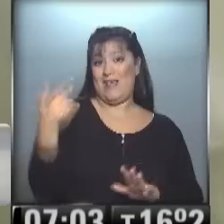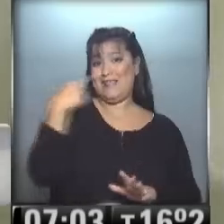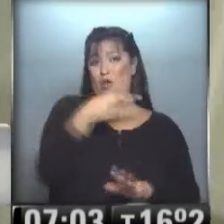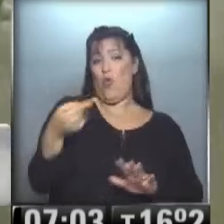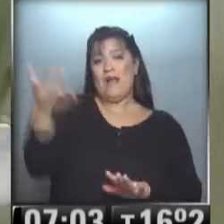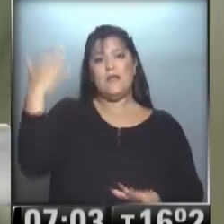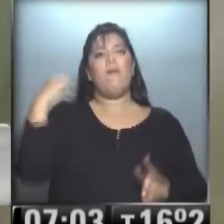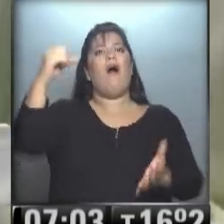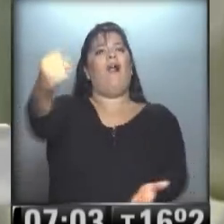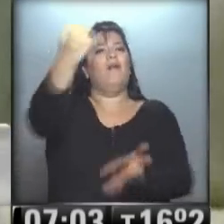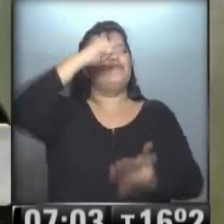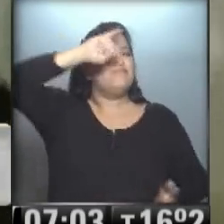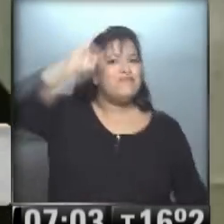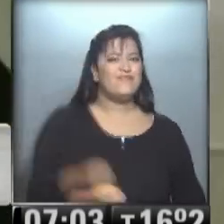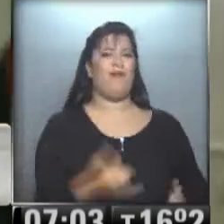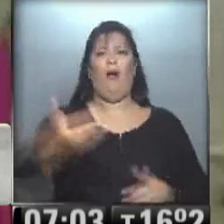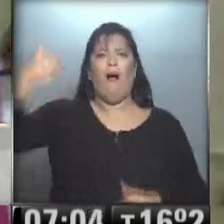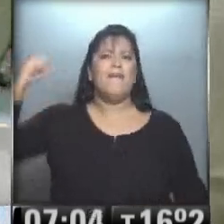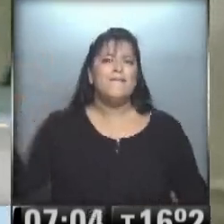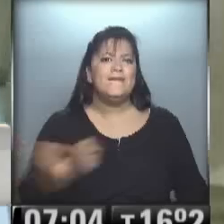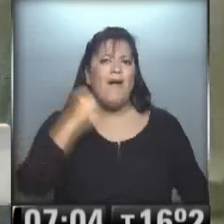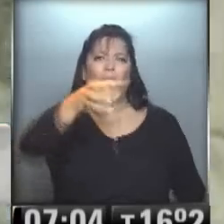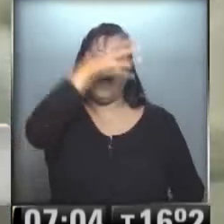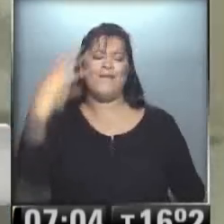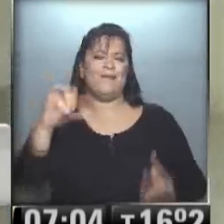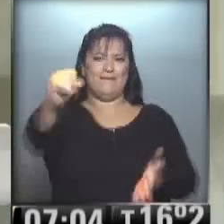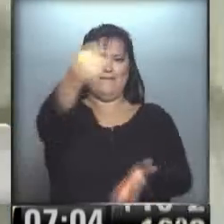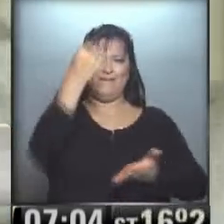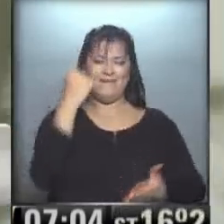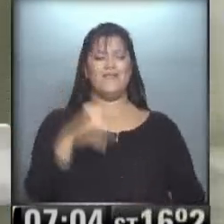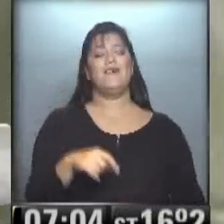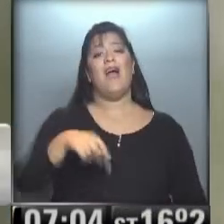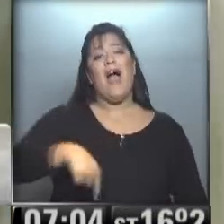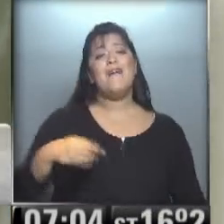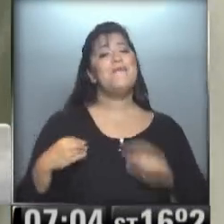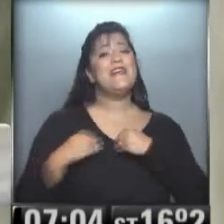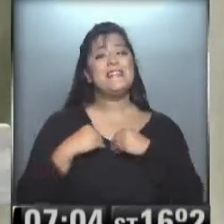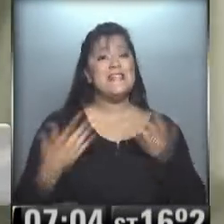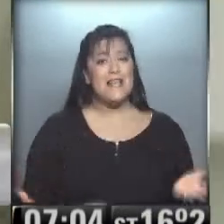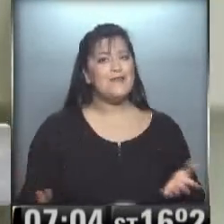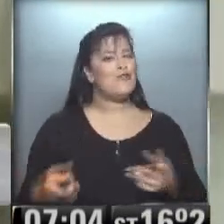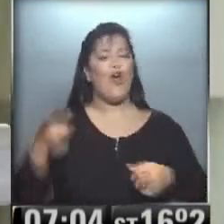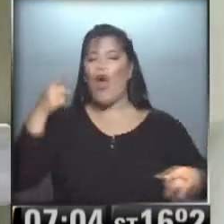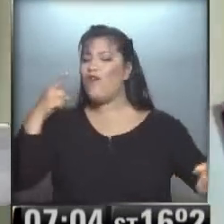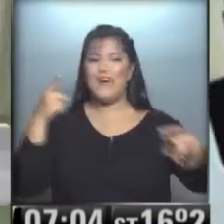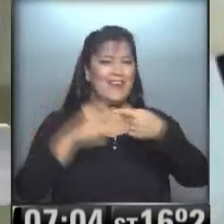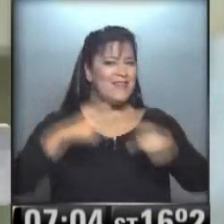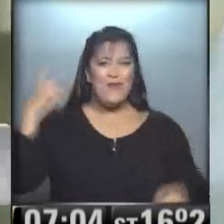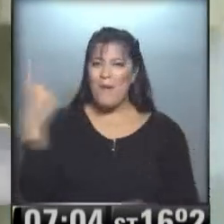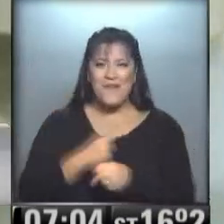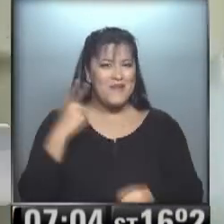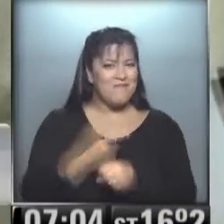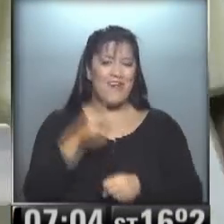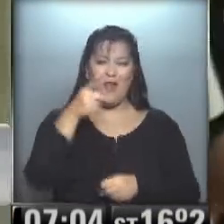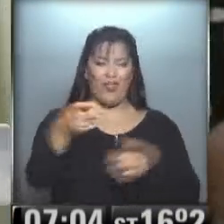el trofeo tan deseado por su gente y que me da la sensación que fue el principal objetivo de esta nueva conducción que